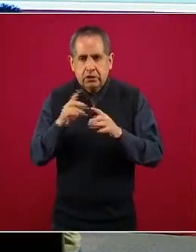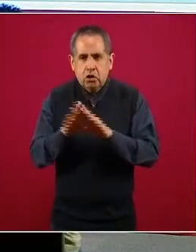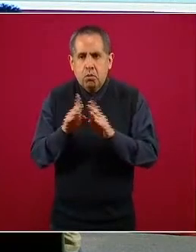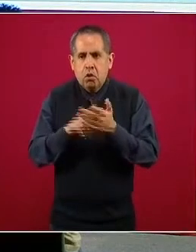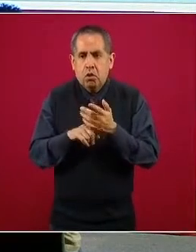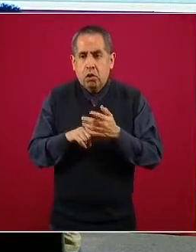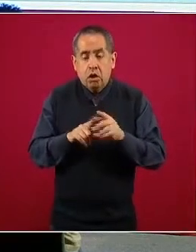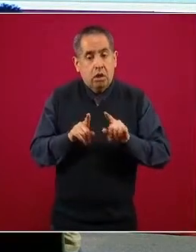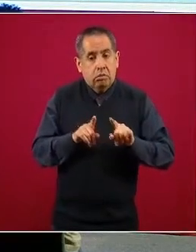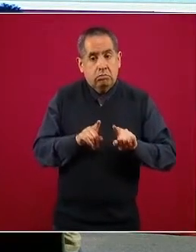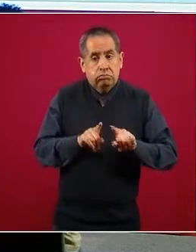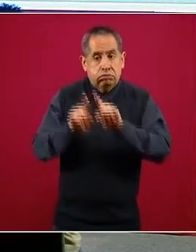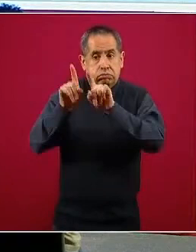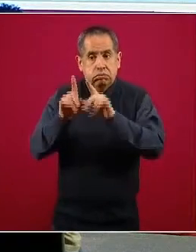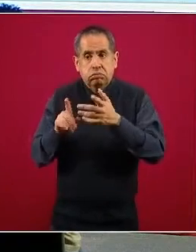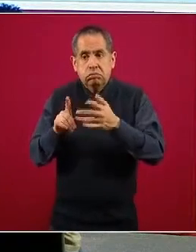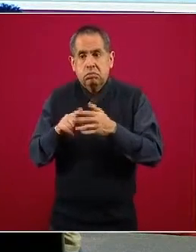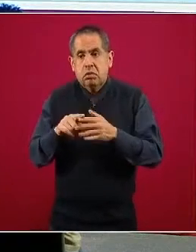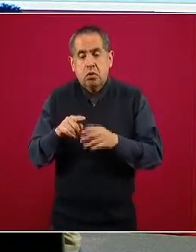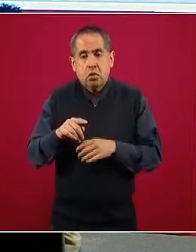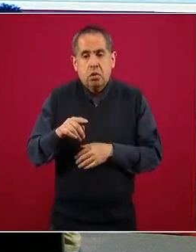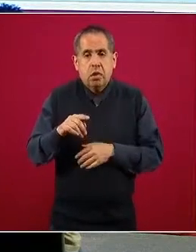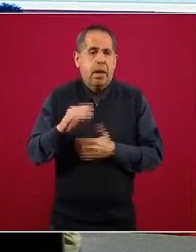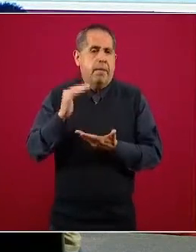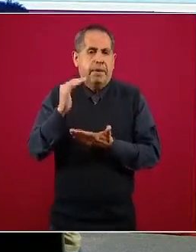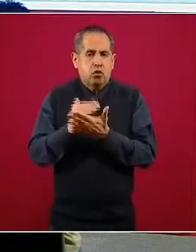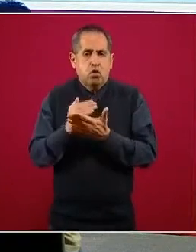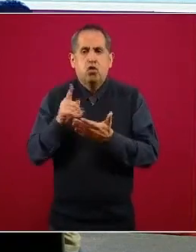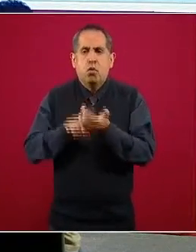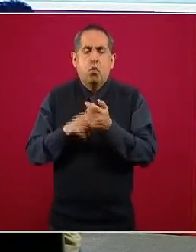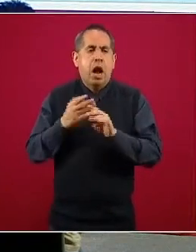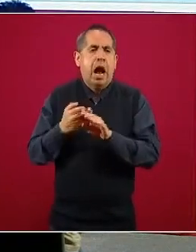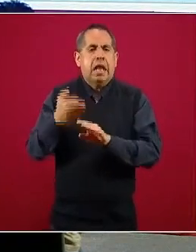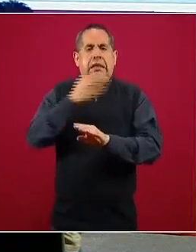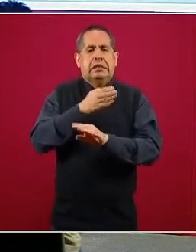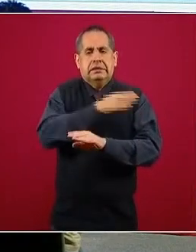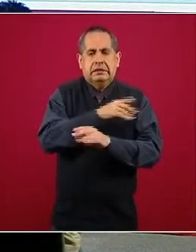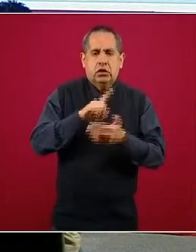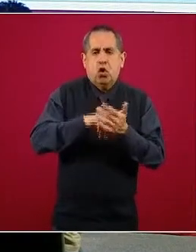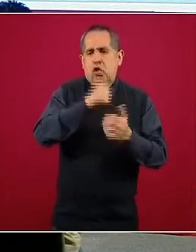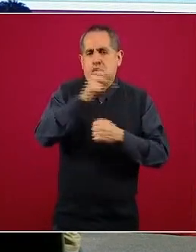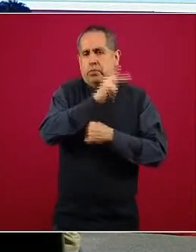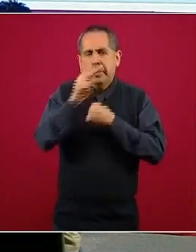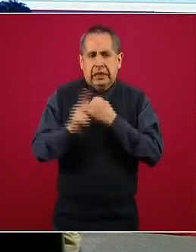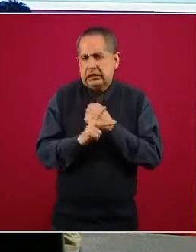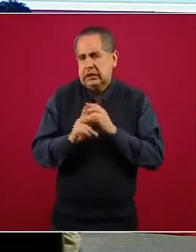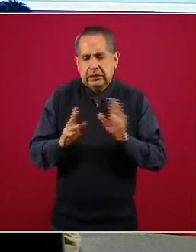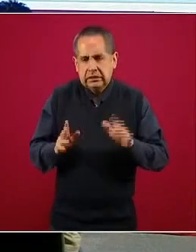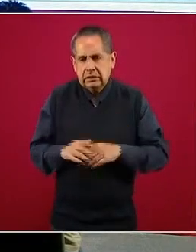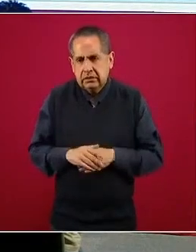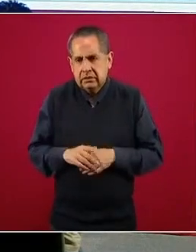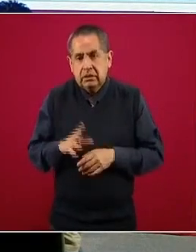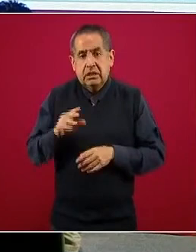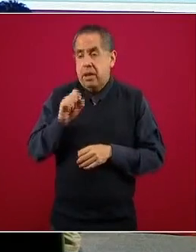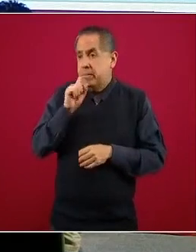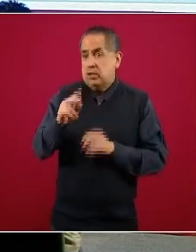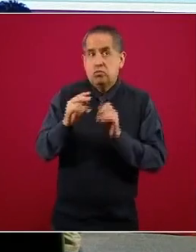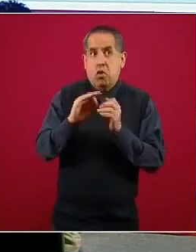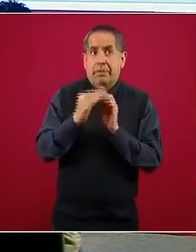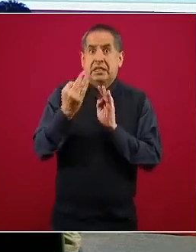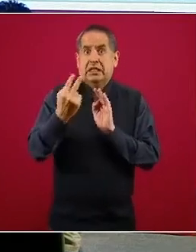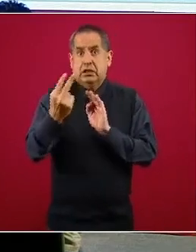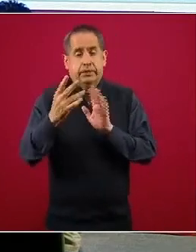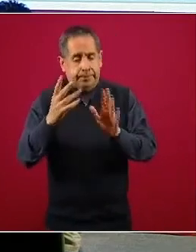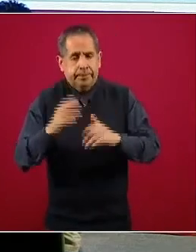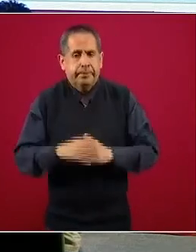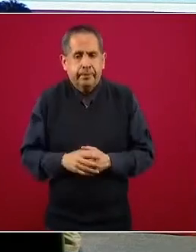la pendiente de esta curva es sustancialmente menor a la que tuvimos en otros países, incluyendo los vecinos